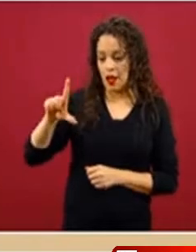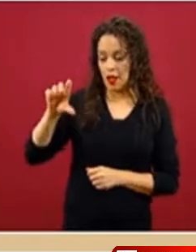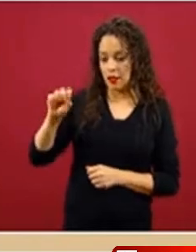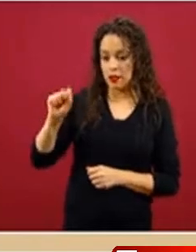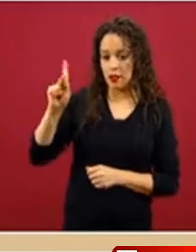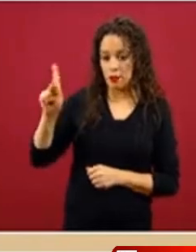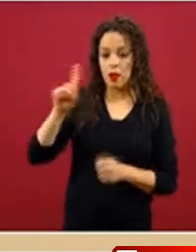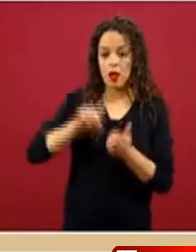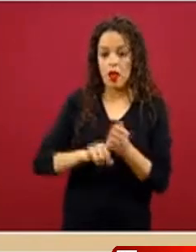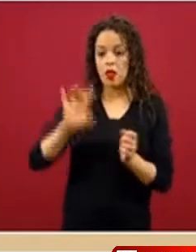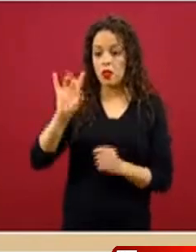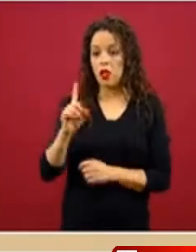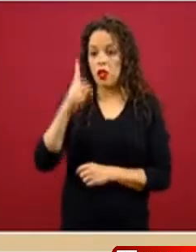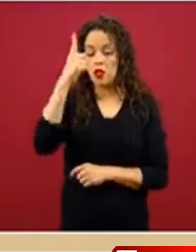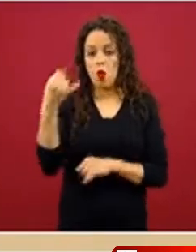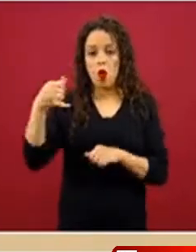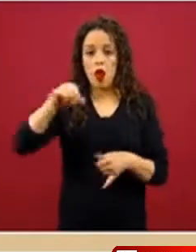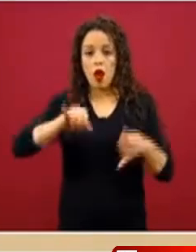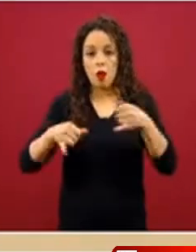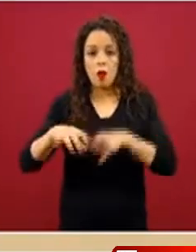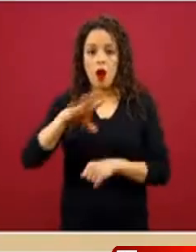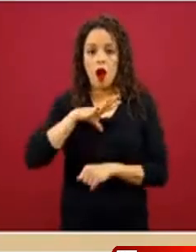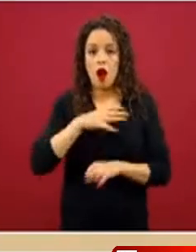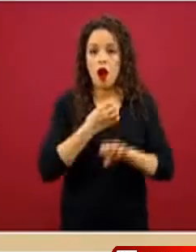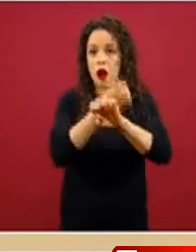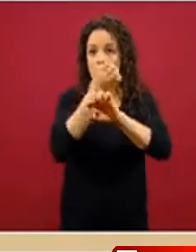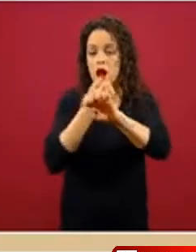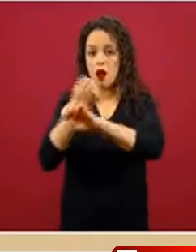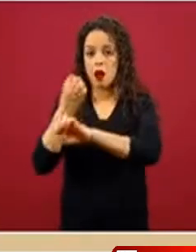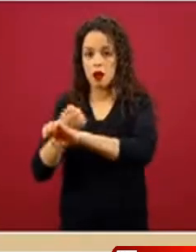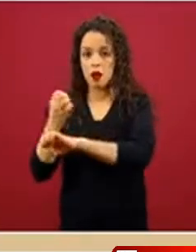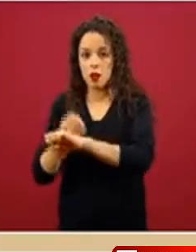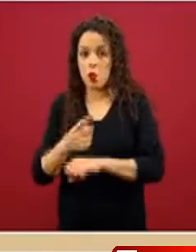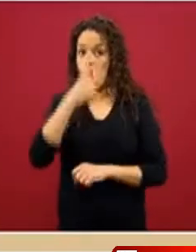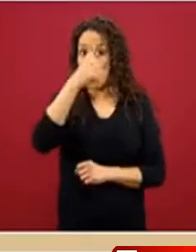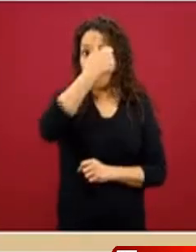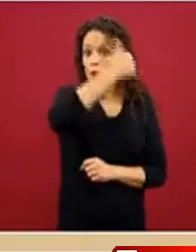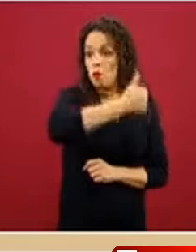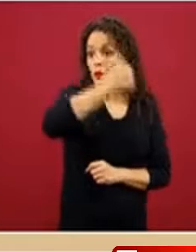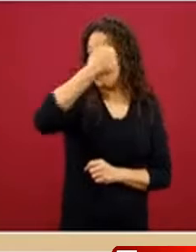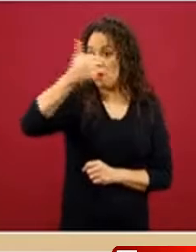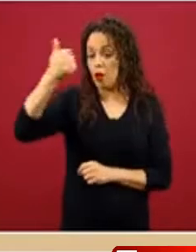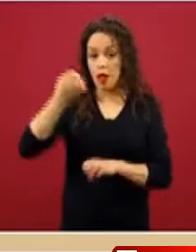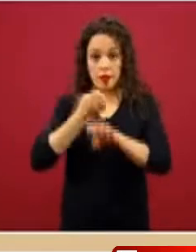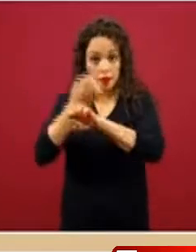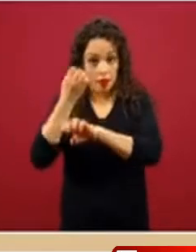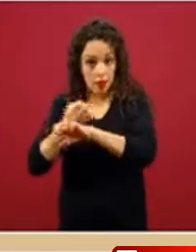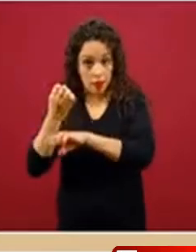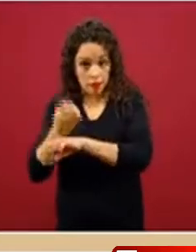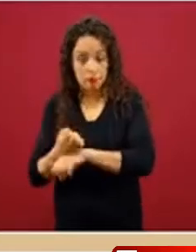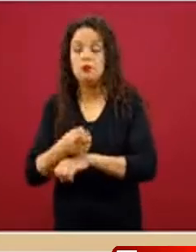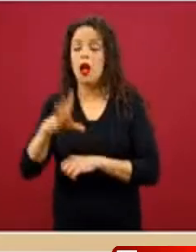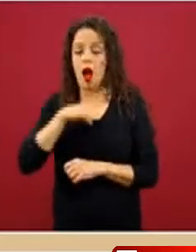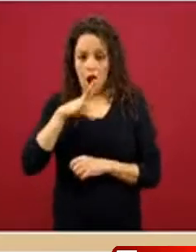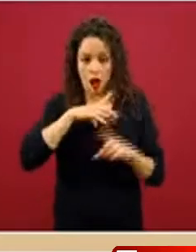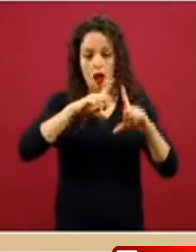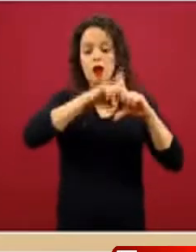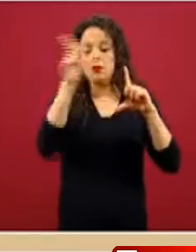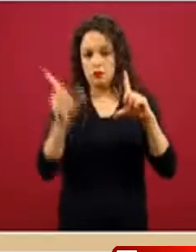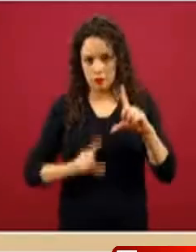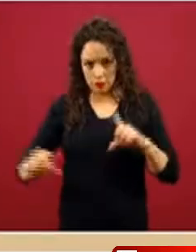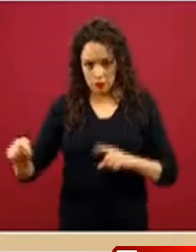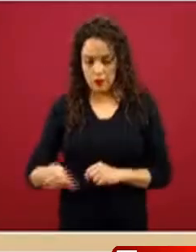los 31 laboratorios estatales, hay uno para cada una de estas entidades federativas. En la Ciudad de